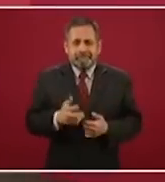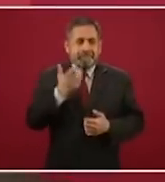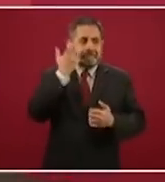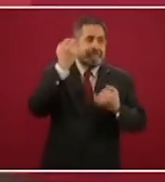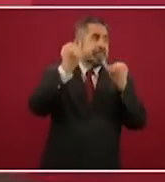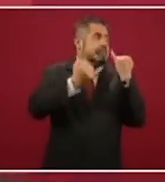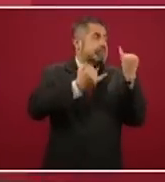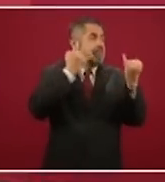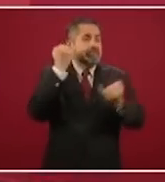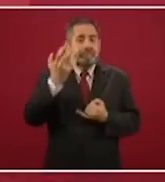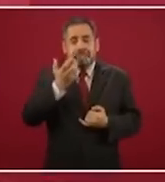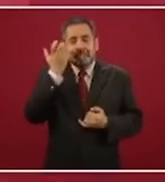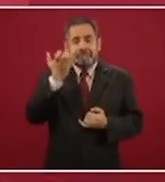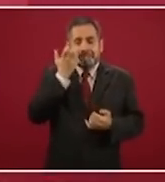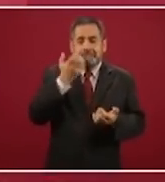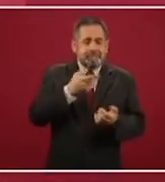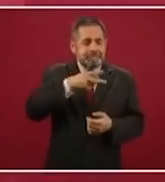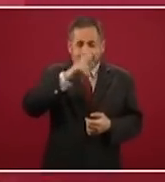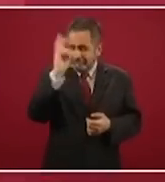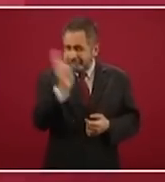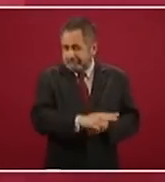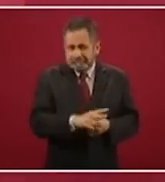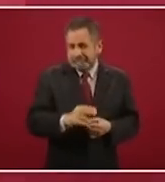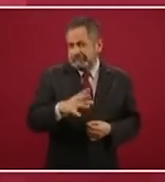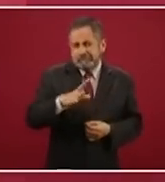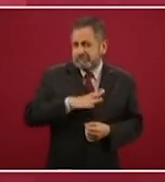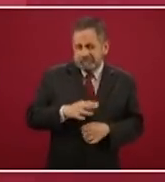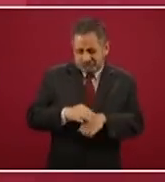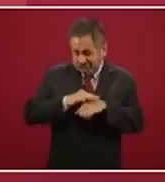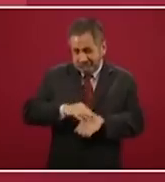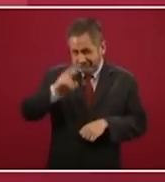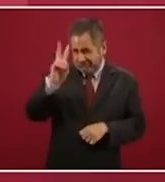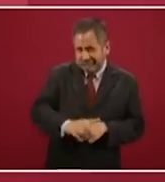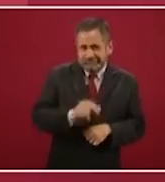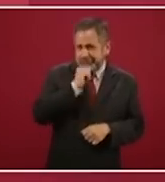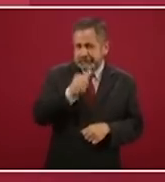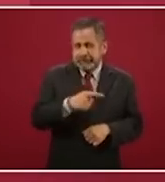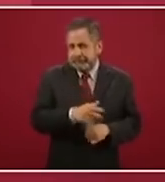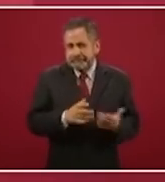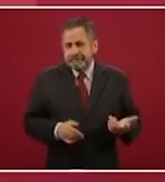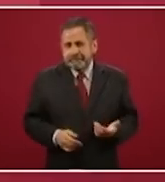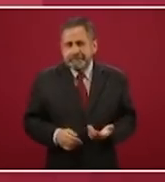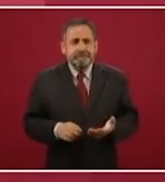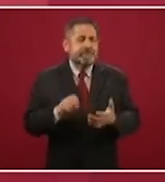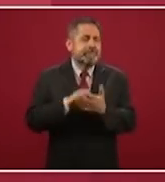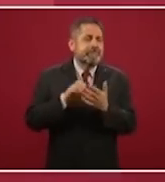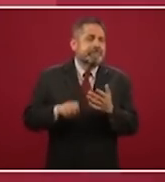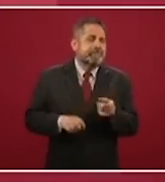idílico que no tiene que ver con la realidad. El mundo de